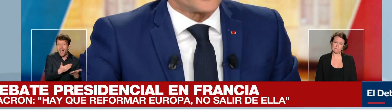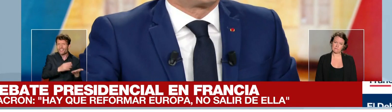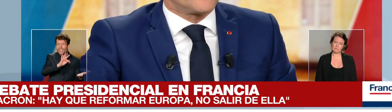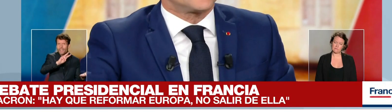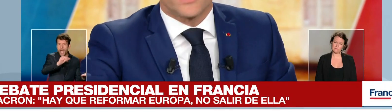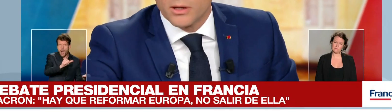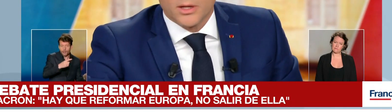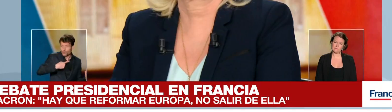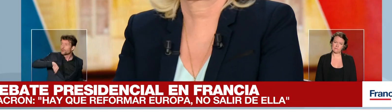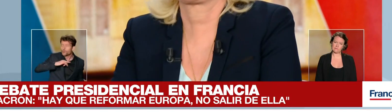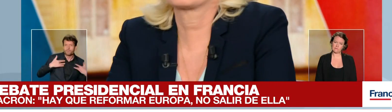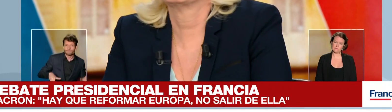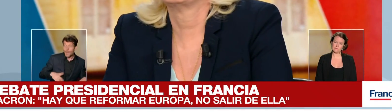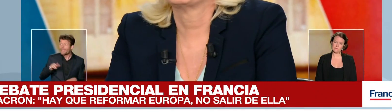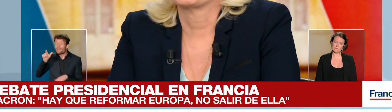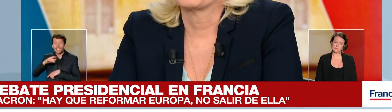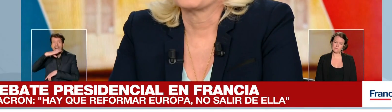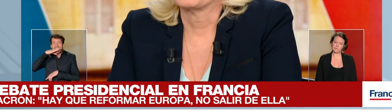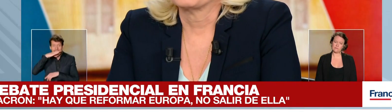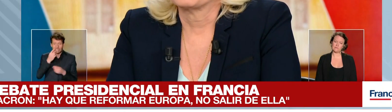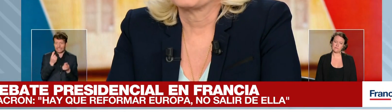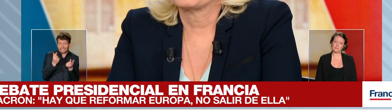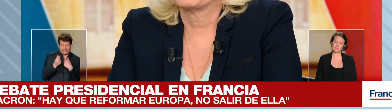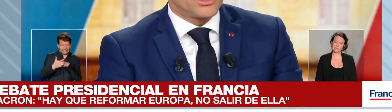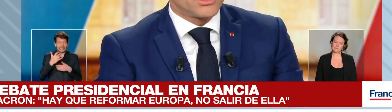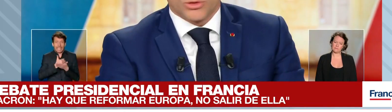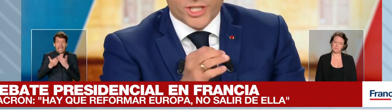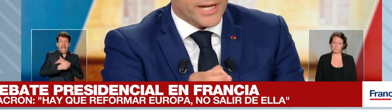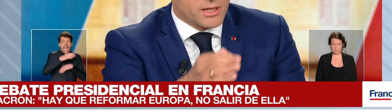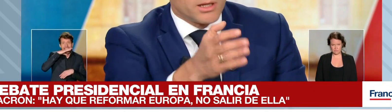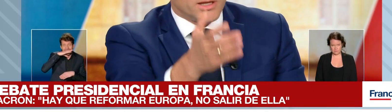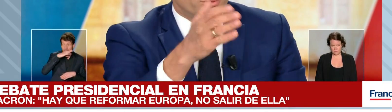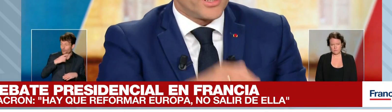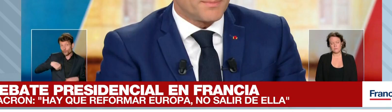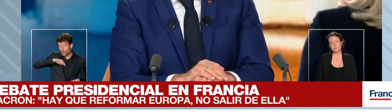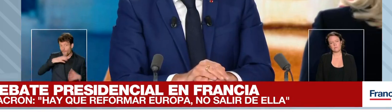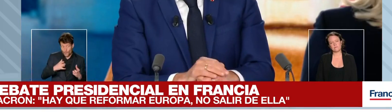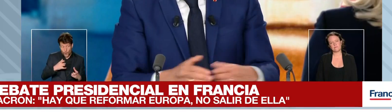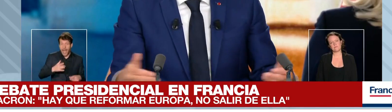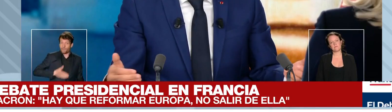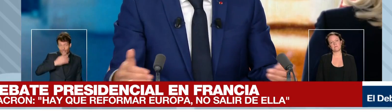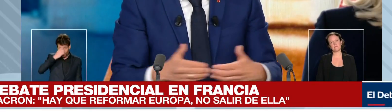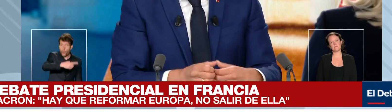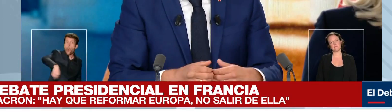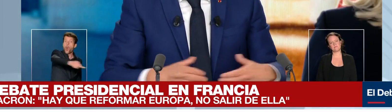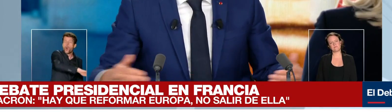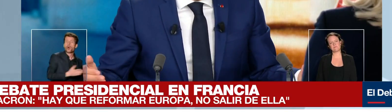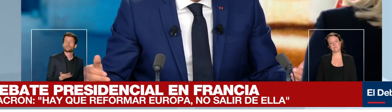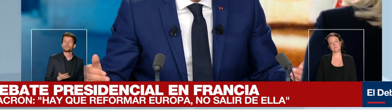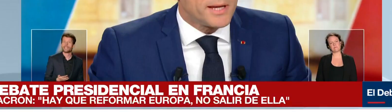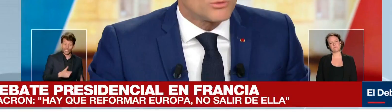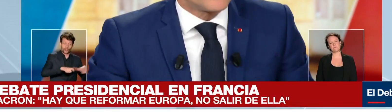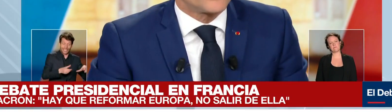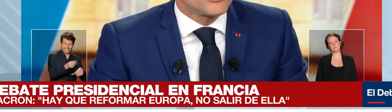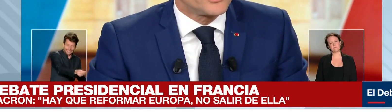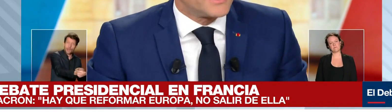necesitan, aquellos que no logran llegar a fin de mes, puedan recibir algo. El cheque es algo más adaptado que la reducción